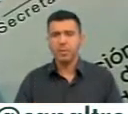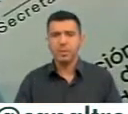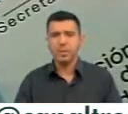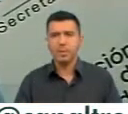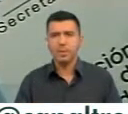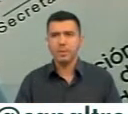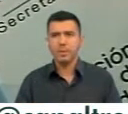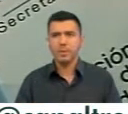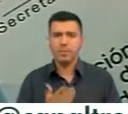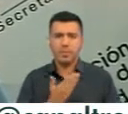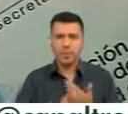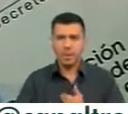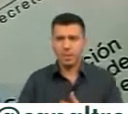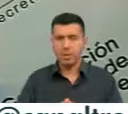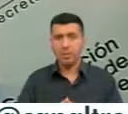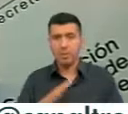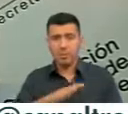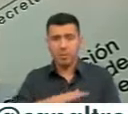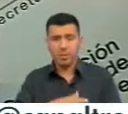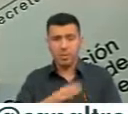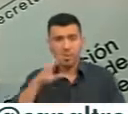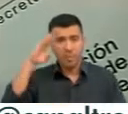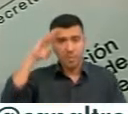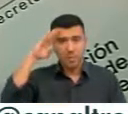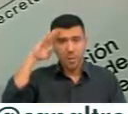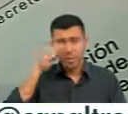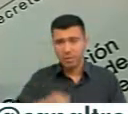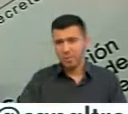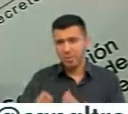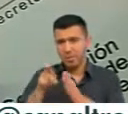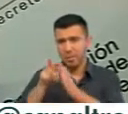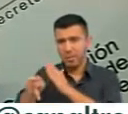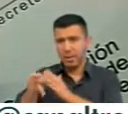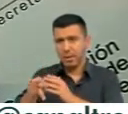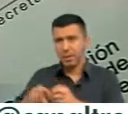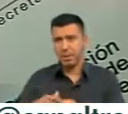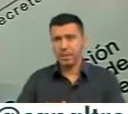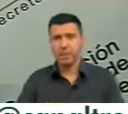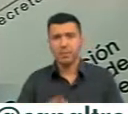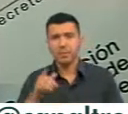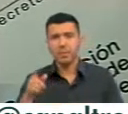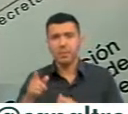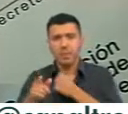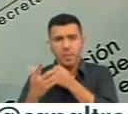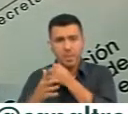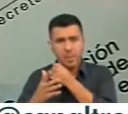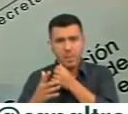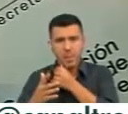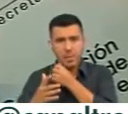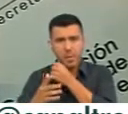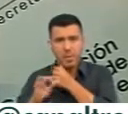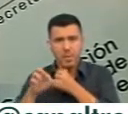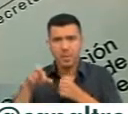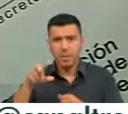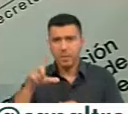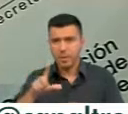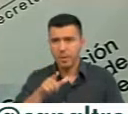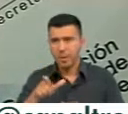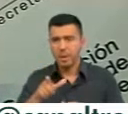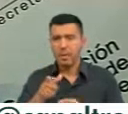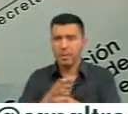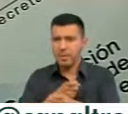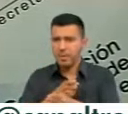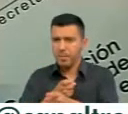de la tarde un policía fue vilmente asesinado cuando una columna al parecer de lepe le hostigó